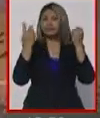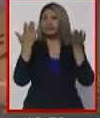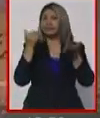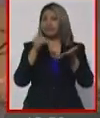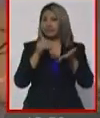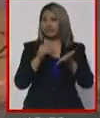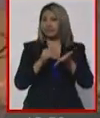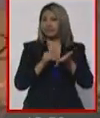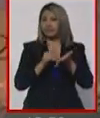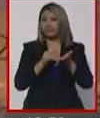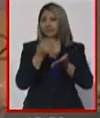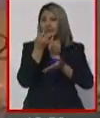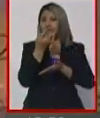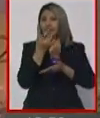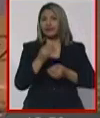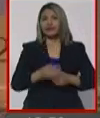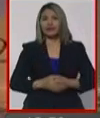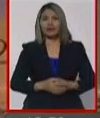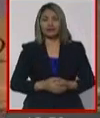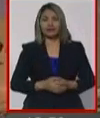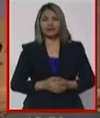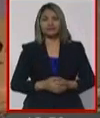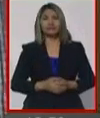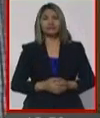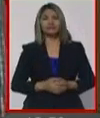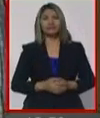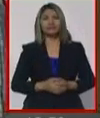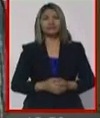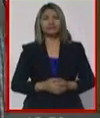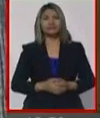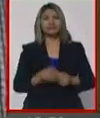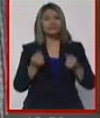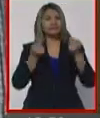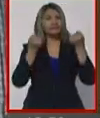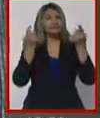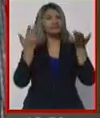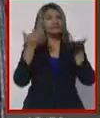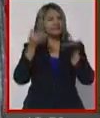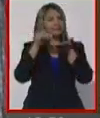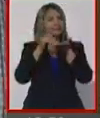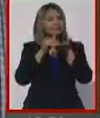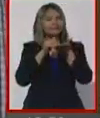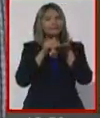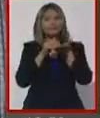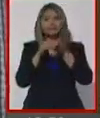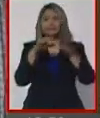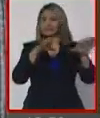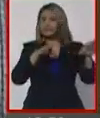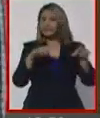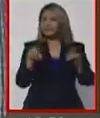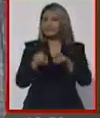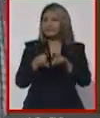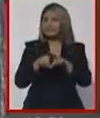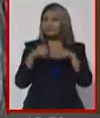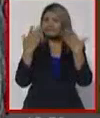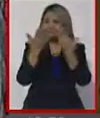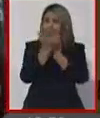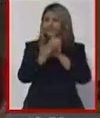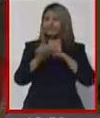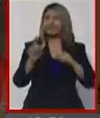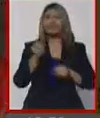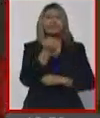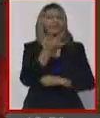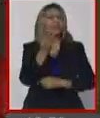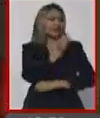sorprendido infragante con droga, nuevamente es sorprendido en esta misma condición y ha sido liberada